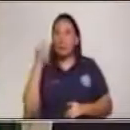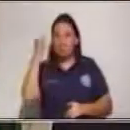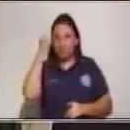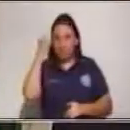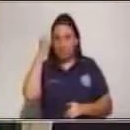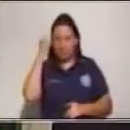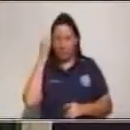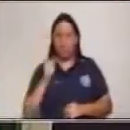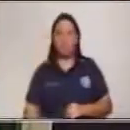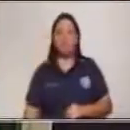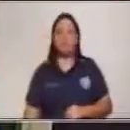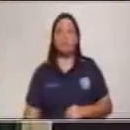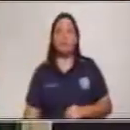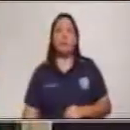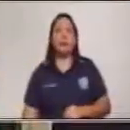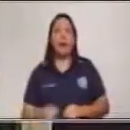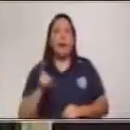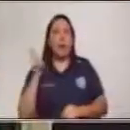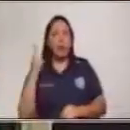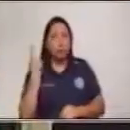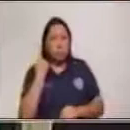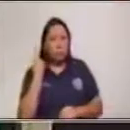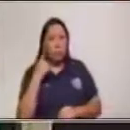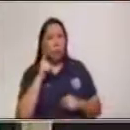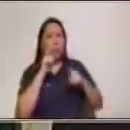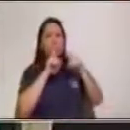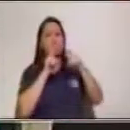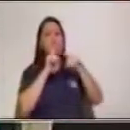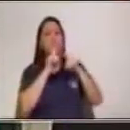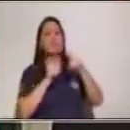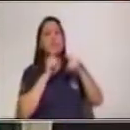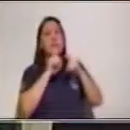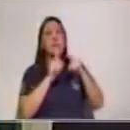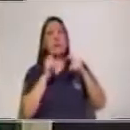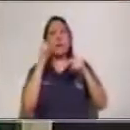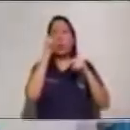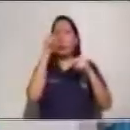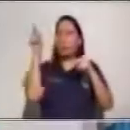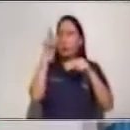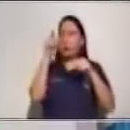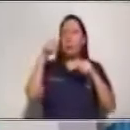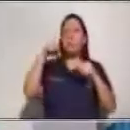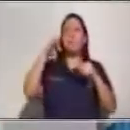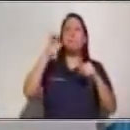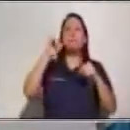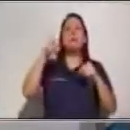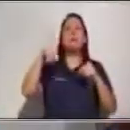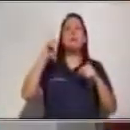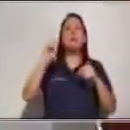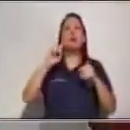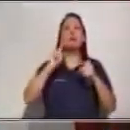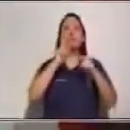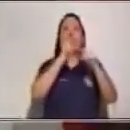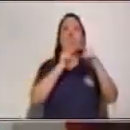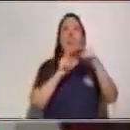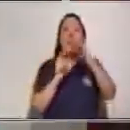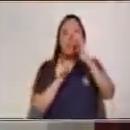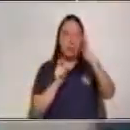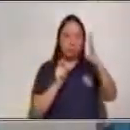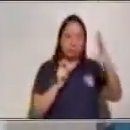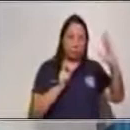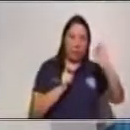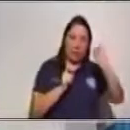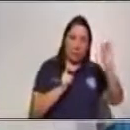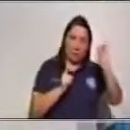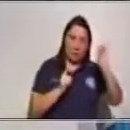ese pequeño detalle. Solo puedo dividir entre los factores primos que dividen a todos los